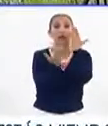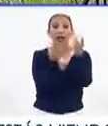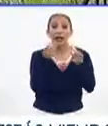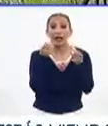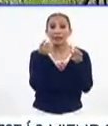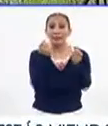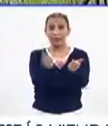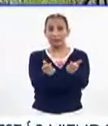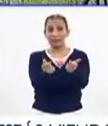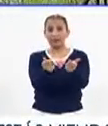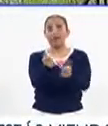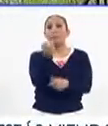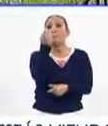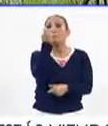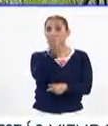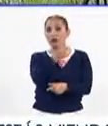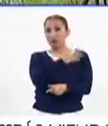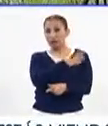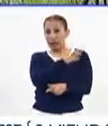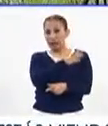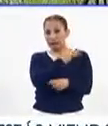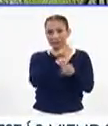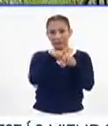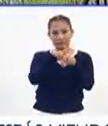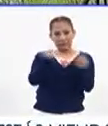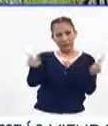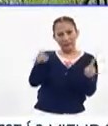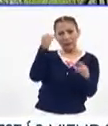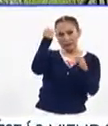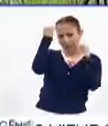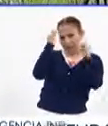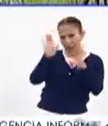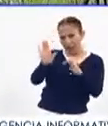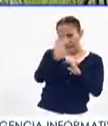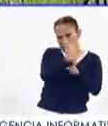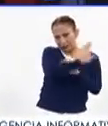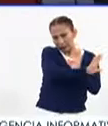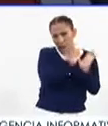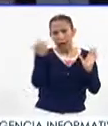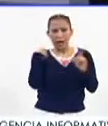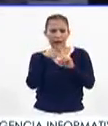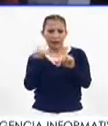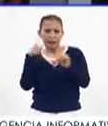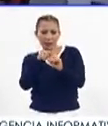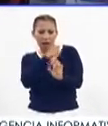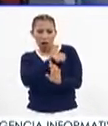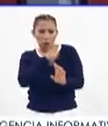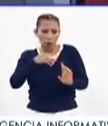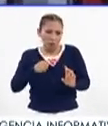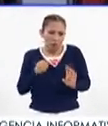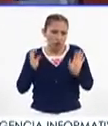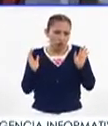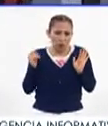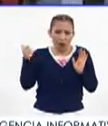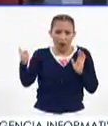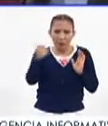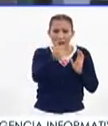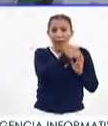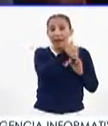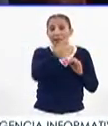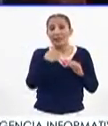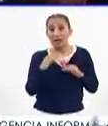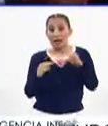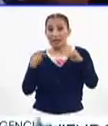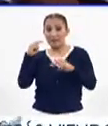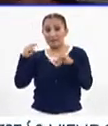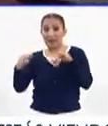En este sentido, hay diferentes posturas, hay diferentes compromisos que los diferentes